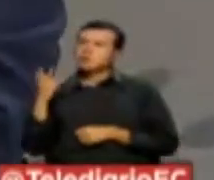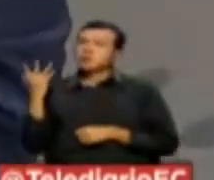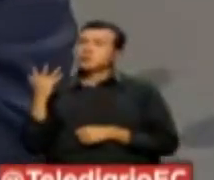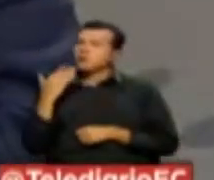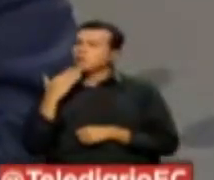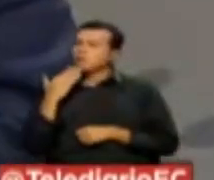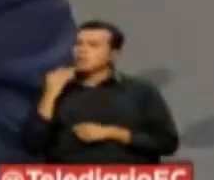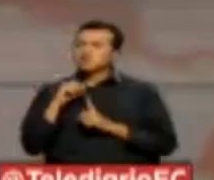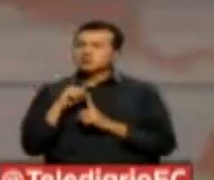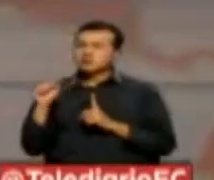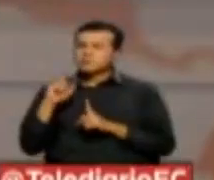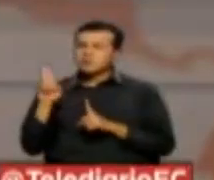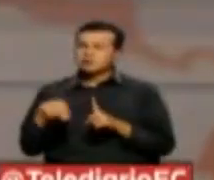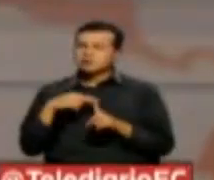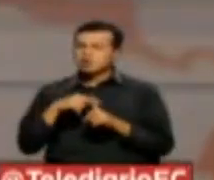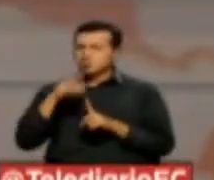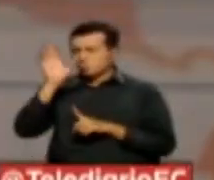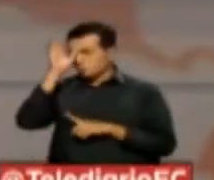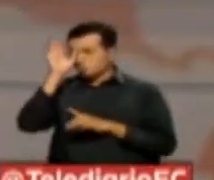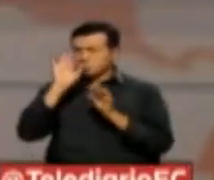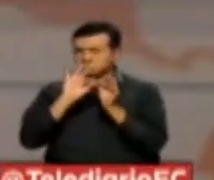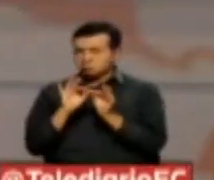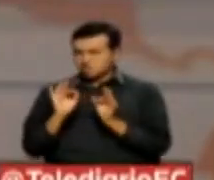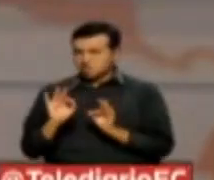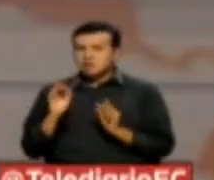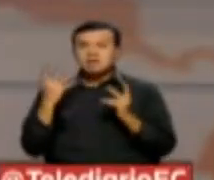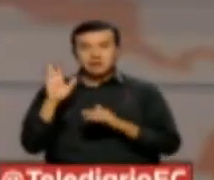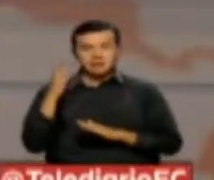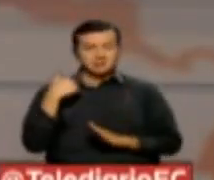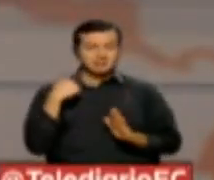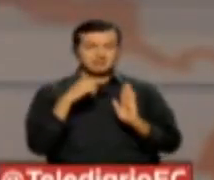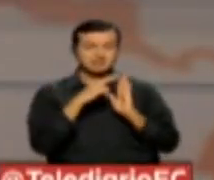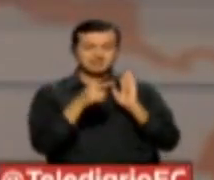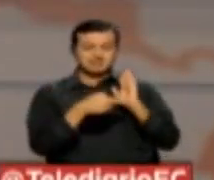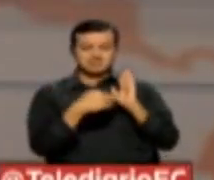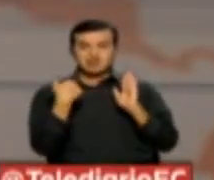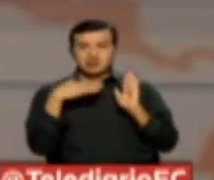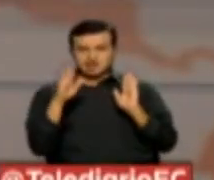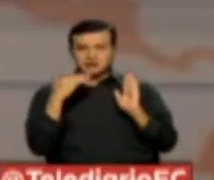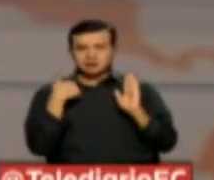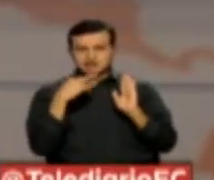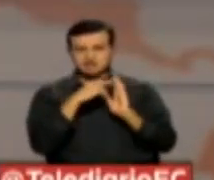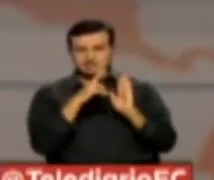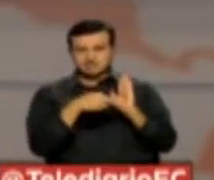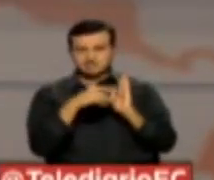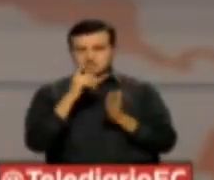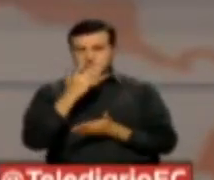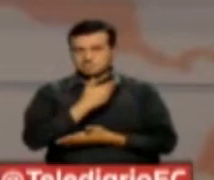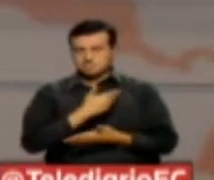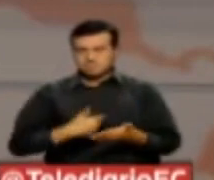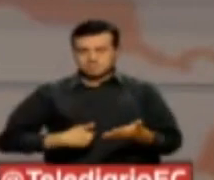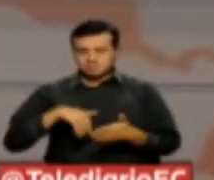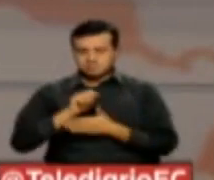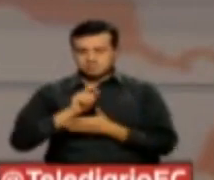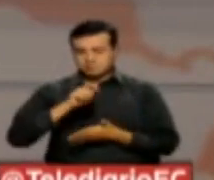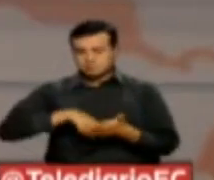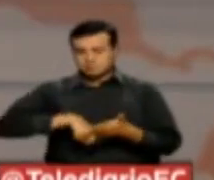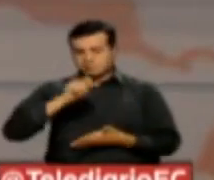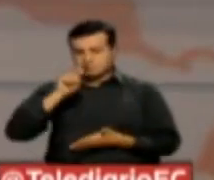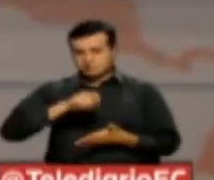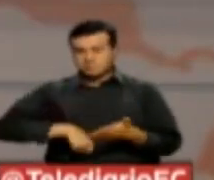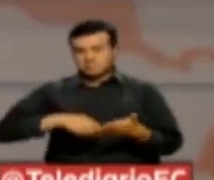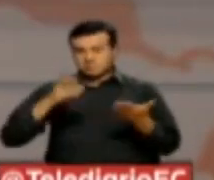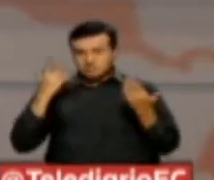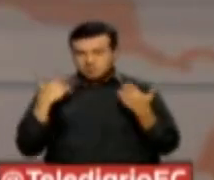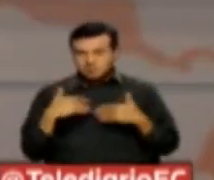sistema quiere decir que tenemos ya un reglamento y firmado por el presidente de la república para